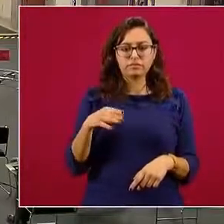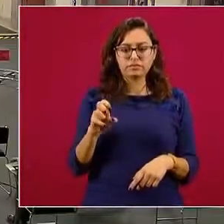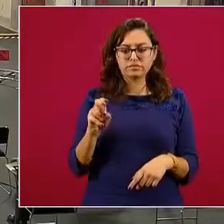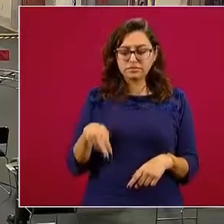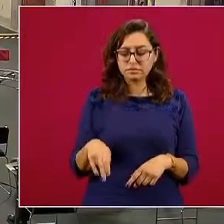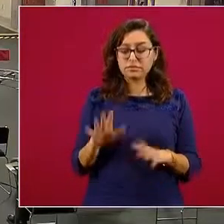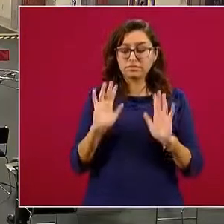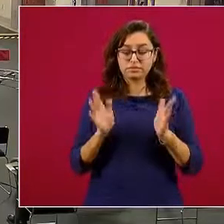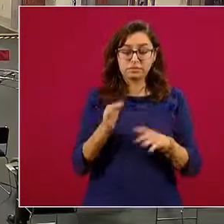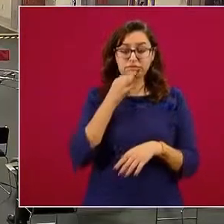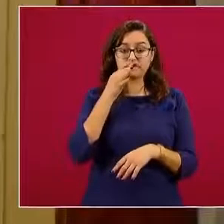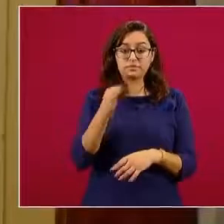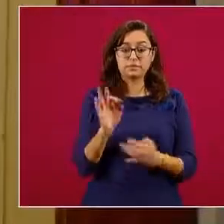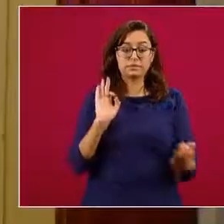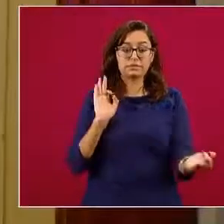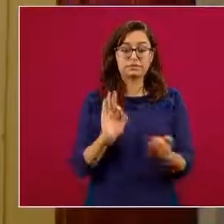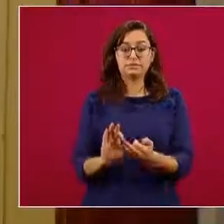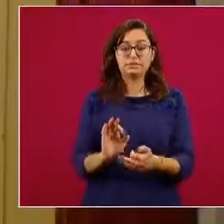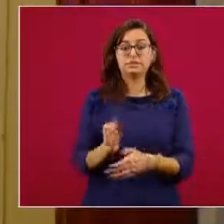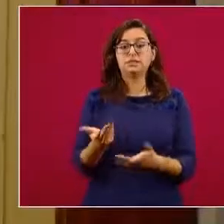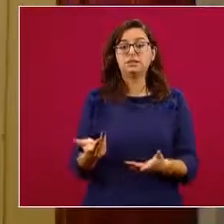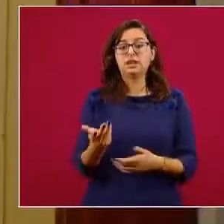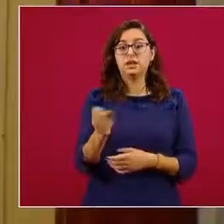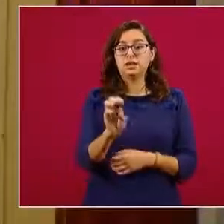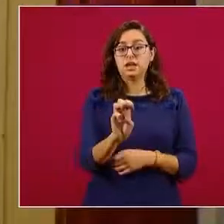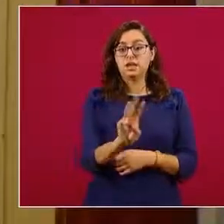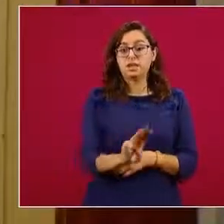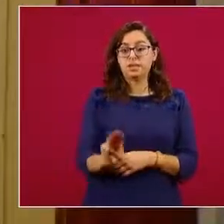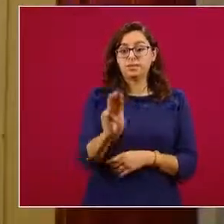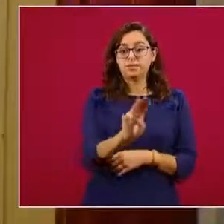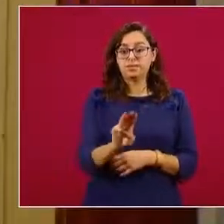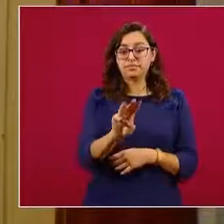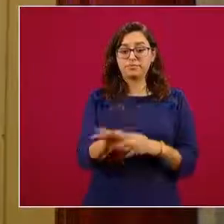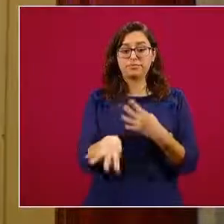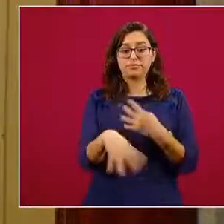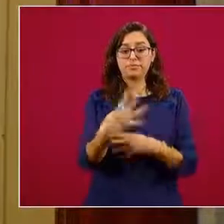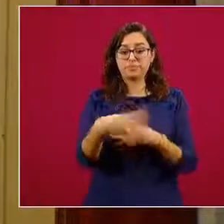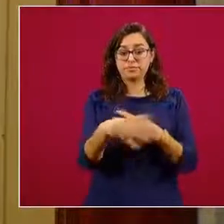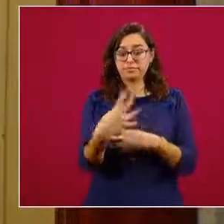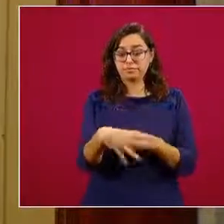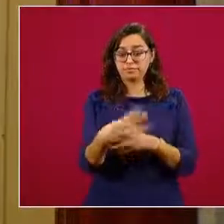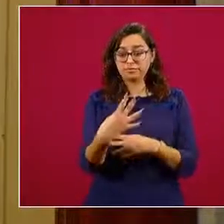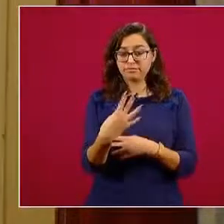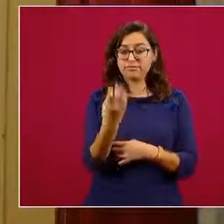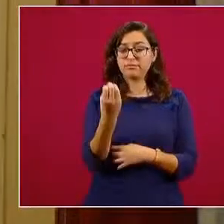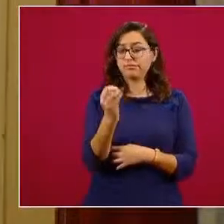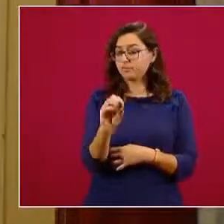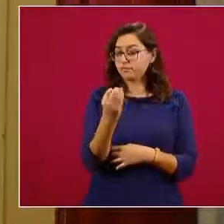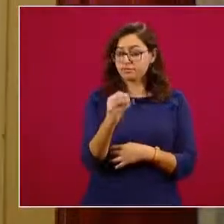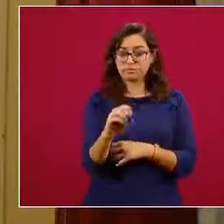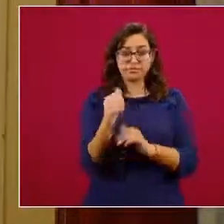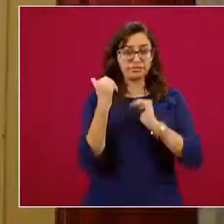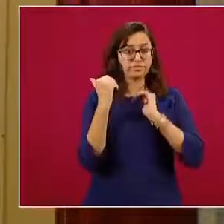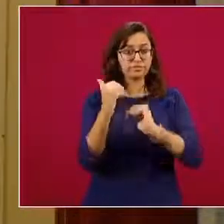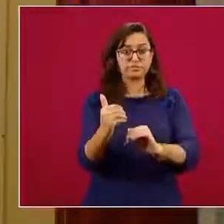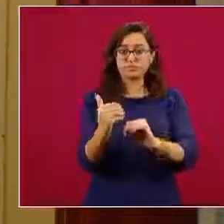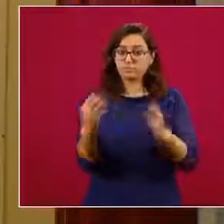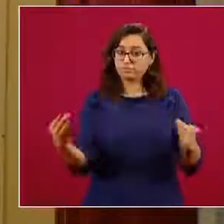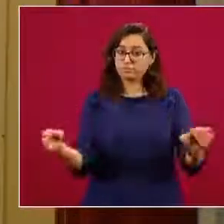2 días. El miércoles 14 de octubre es nuestro último día definitivo de cierre de registros. Así